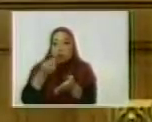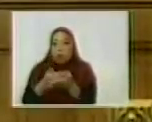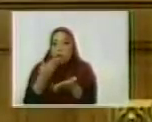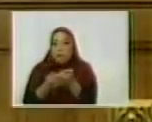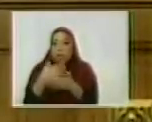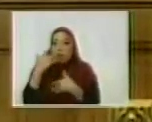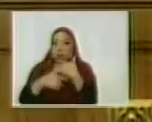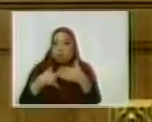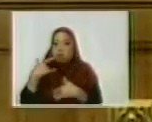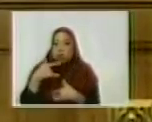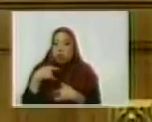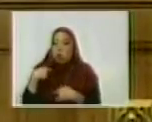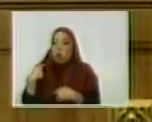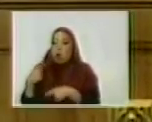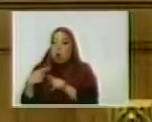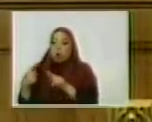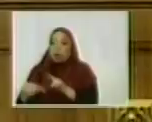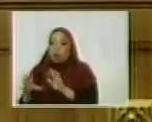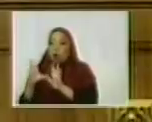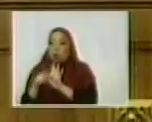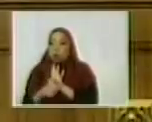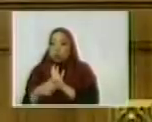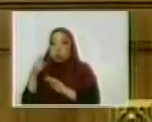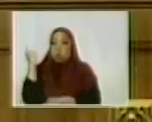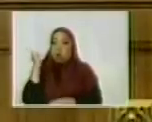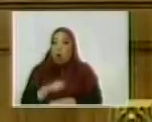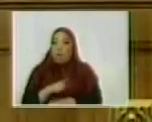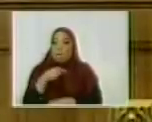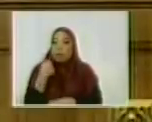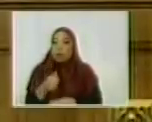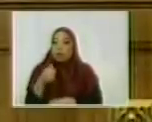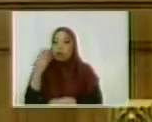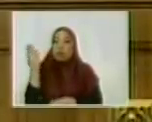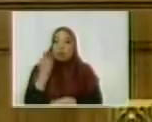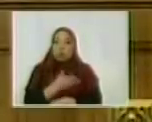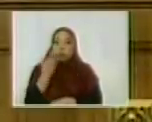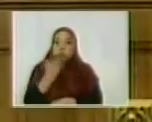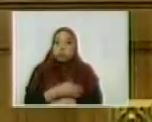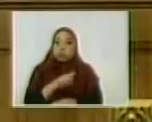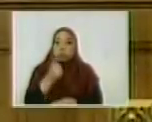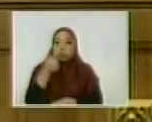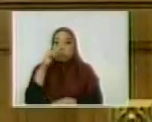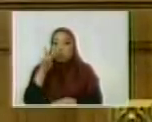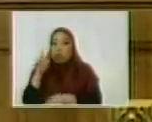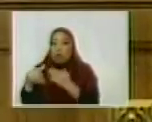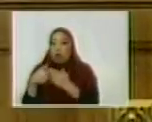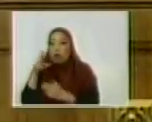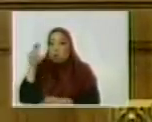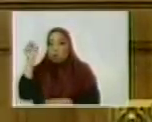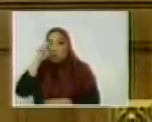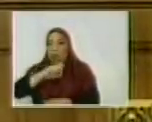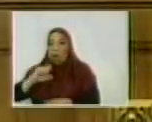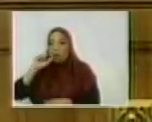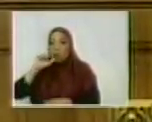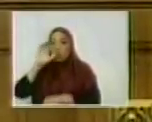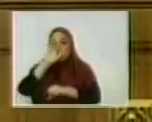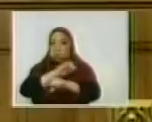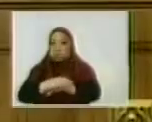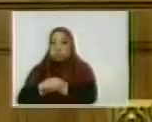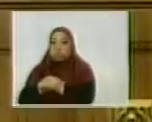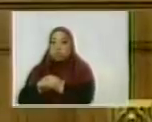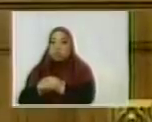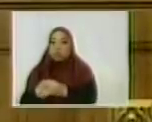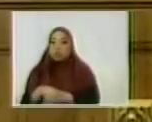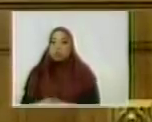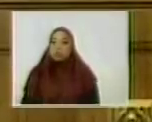de actividades ilícitas. En estos casos, la sanción será de 12 a 20 años de